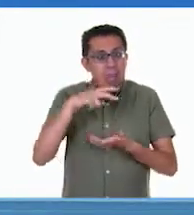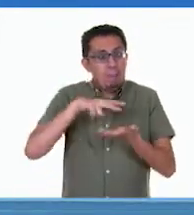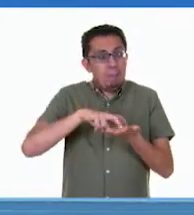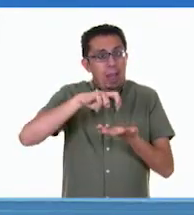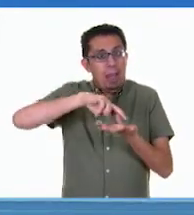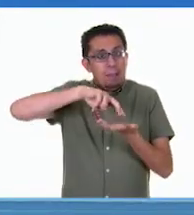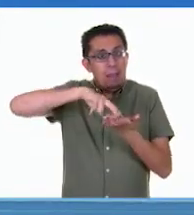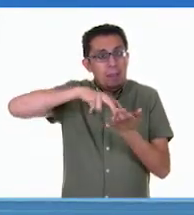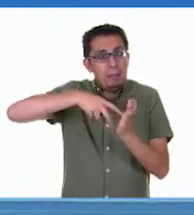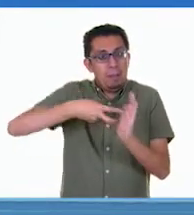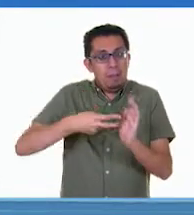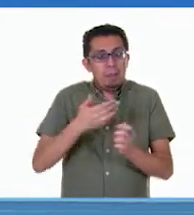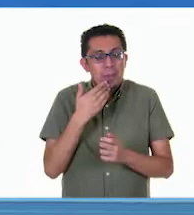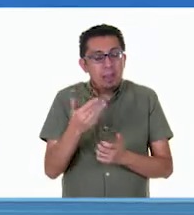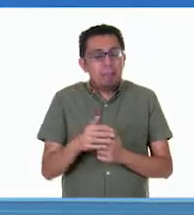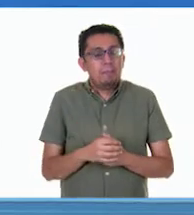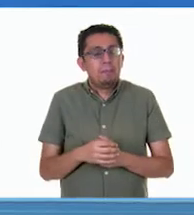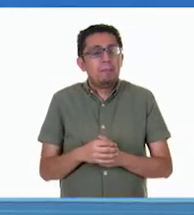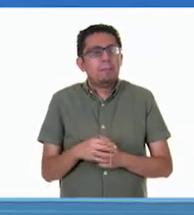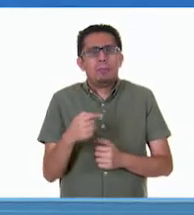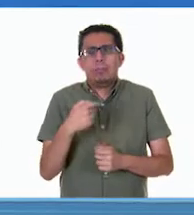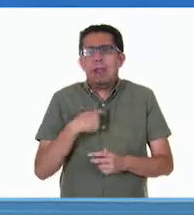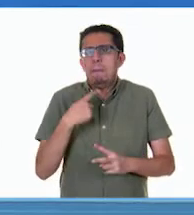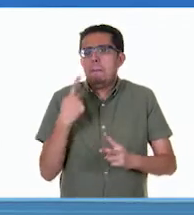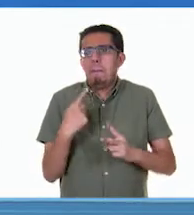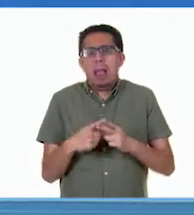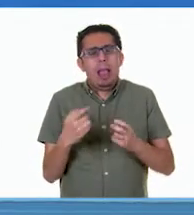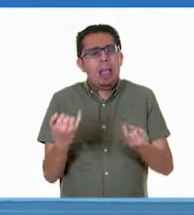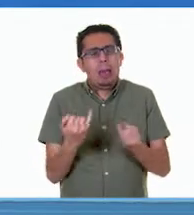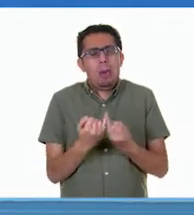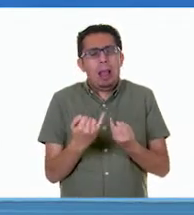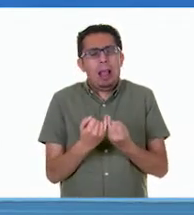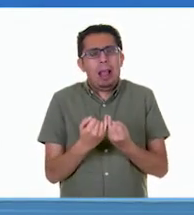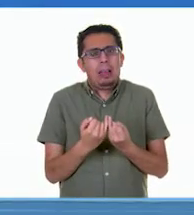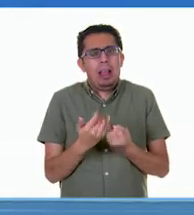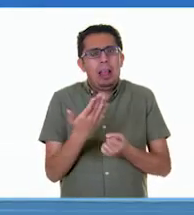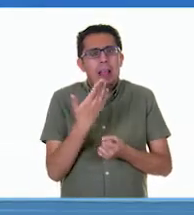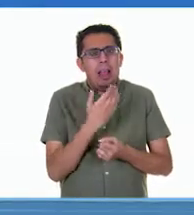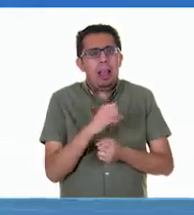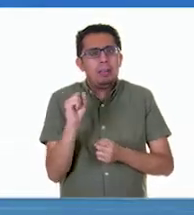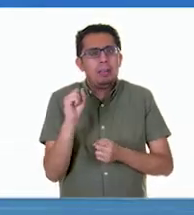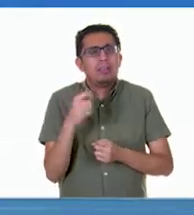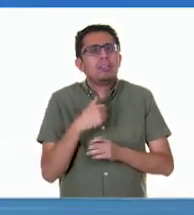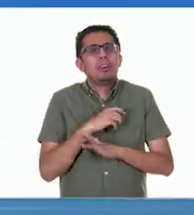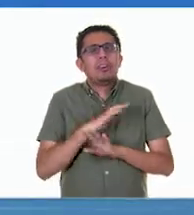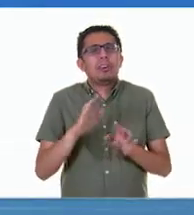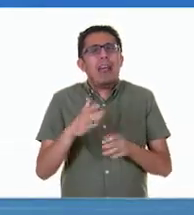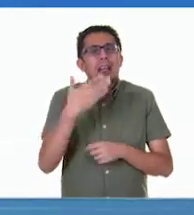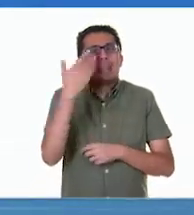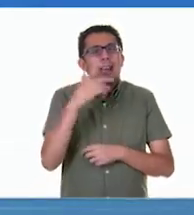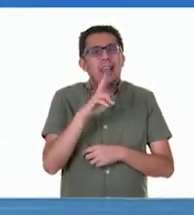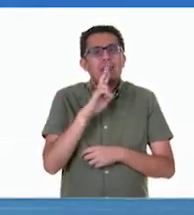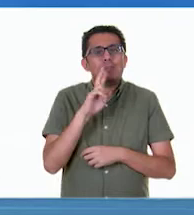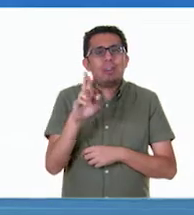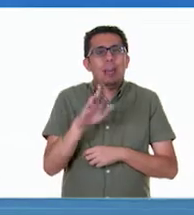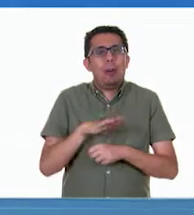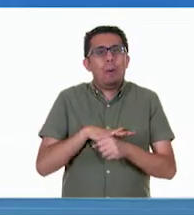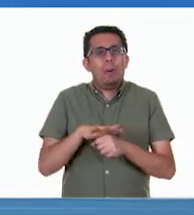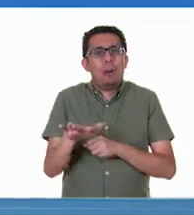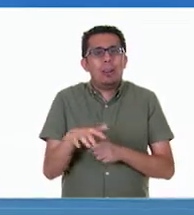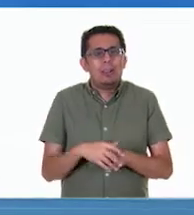oye! ¡Uy! ¡Y en matemáticas también! ¡Porque ya sé el resultado,